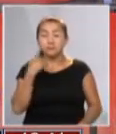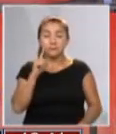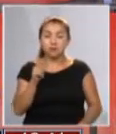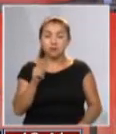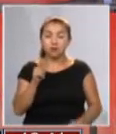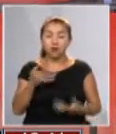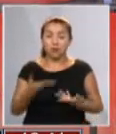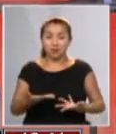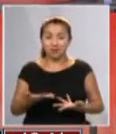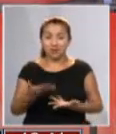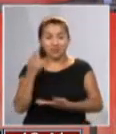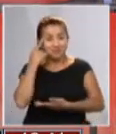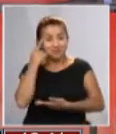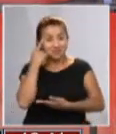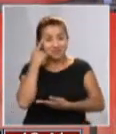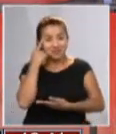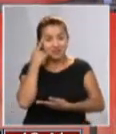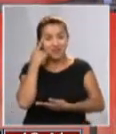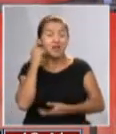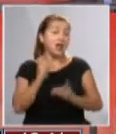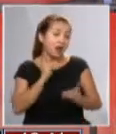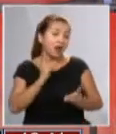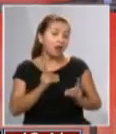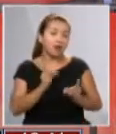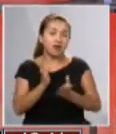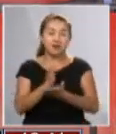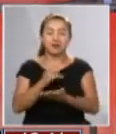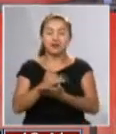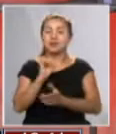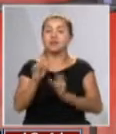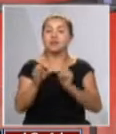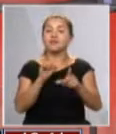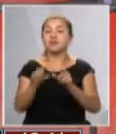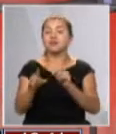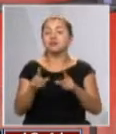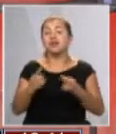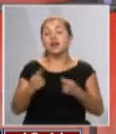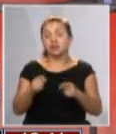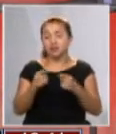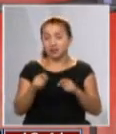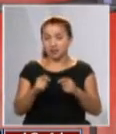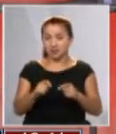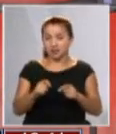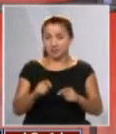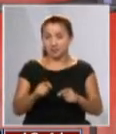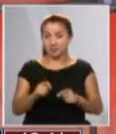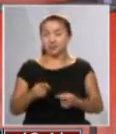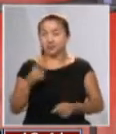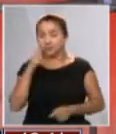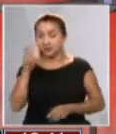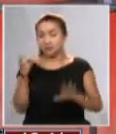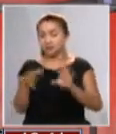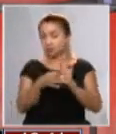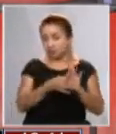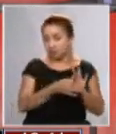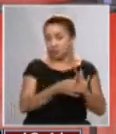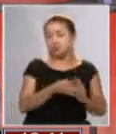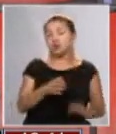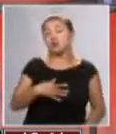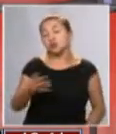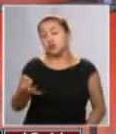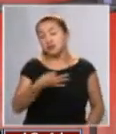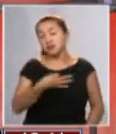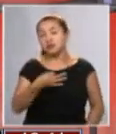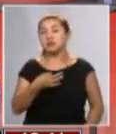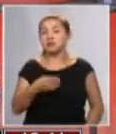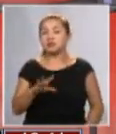es dable pensar que algunas estrategias de defensa van a tratar de extremar los argumentos y señalar que